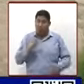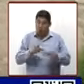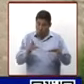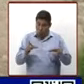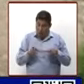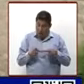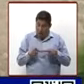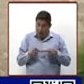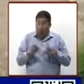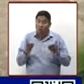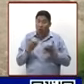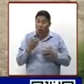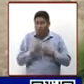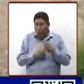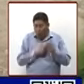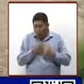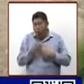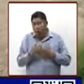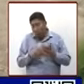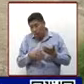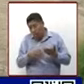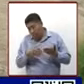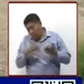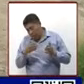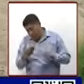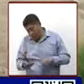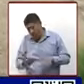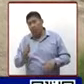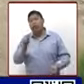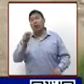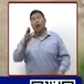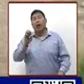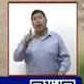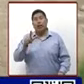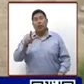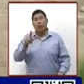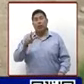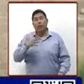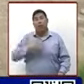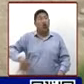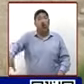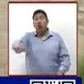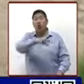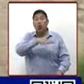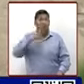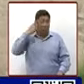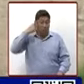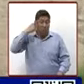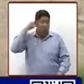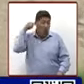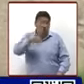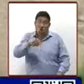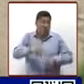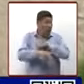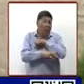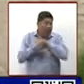horas de vida Ariel, un hombre quien fue confundido por ladrón y fue cruelmente